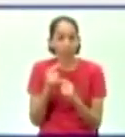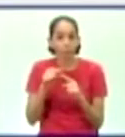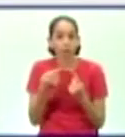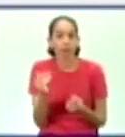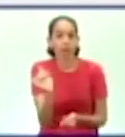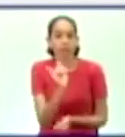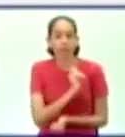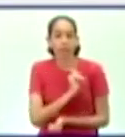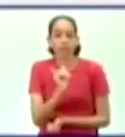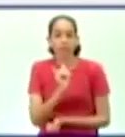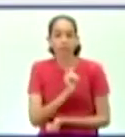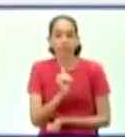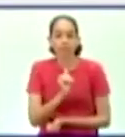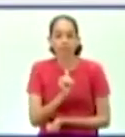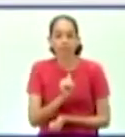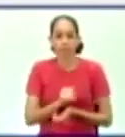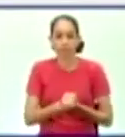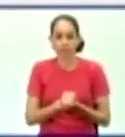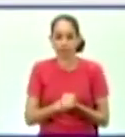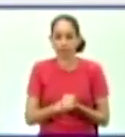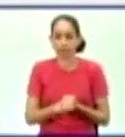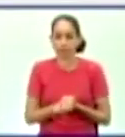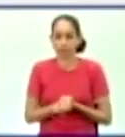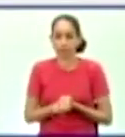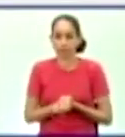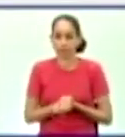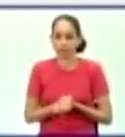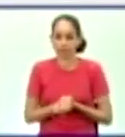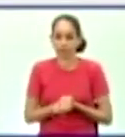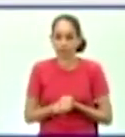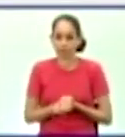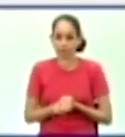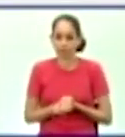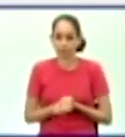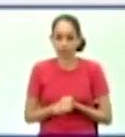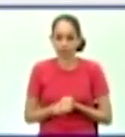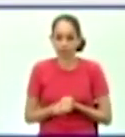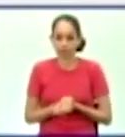iguales, son ángulos bases de un triángulo isósceles. Entonces,